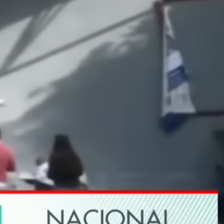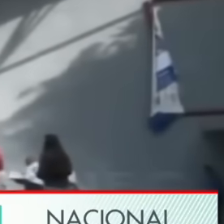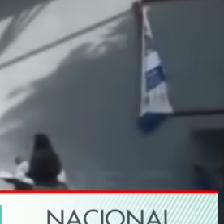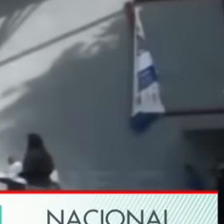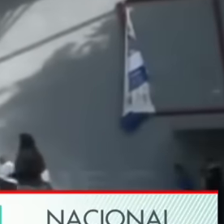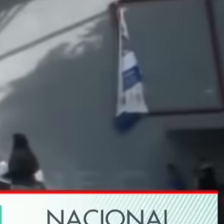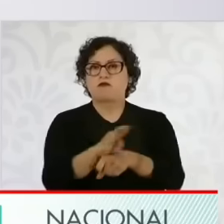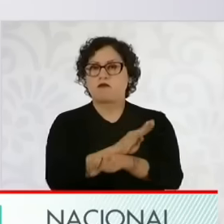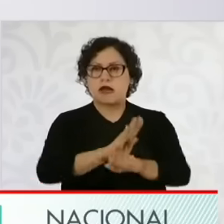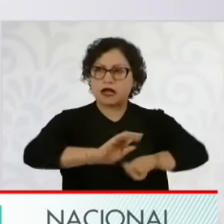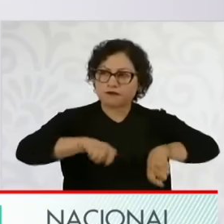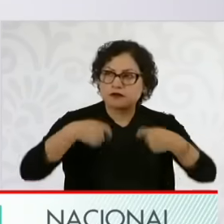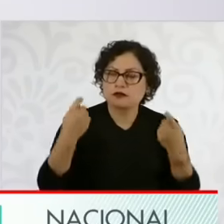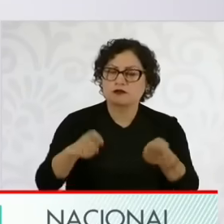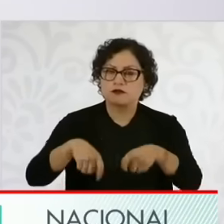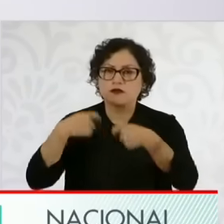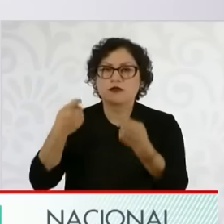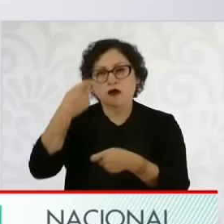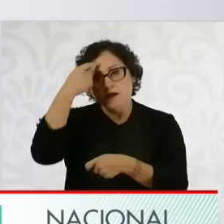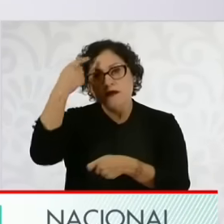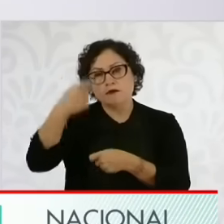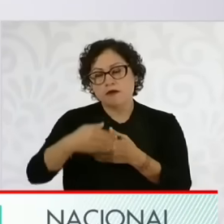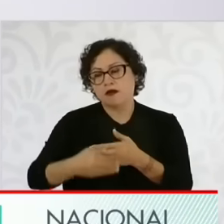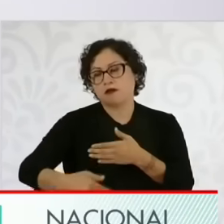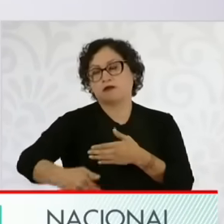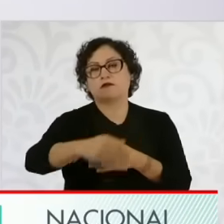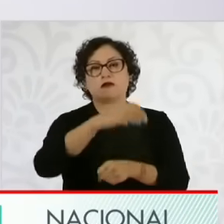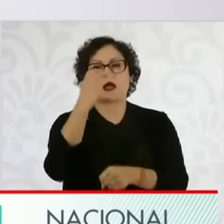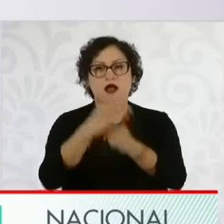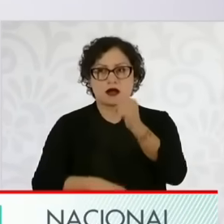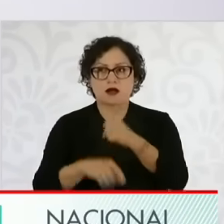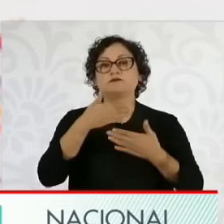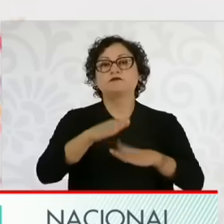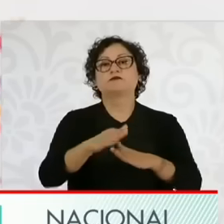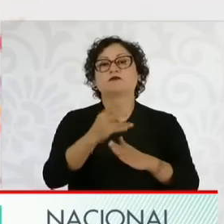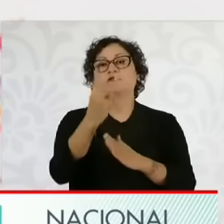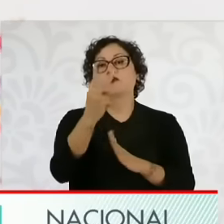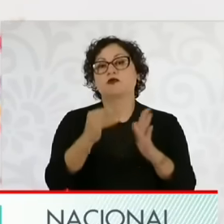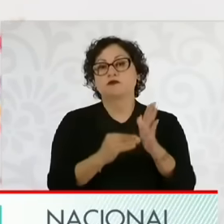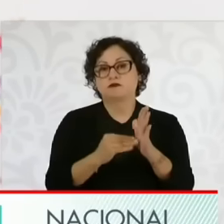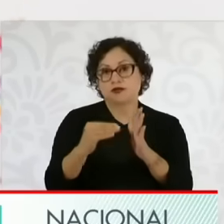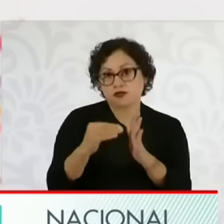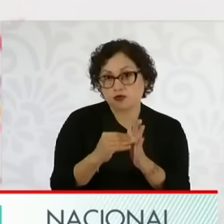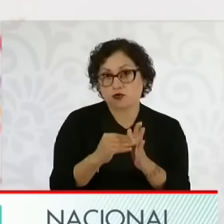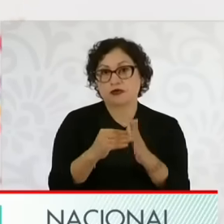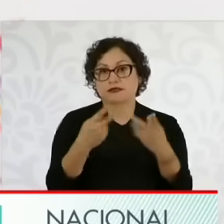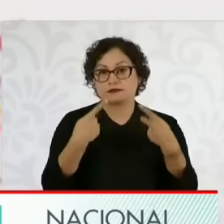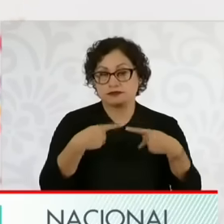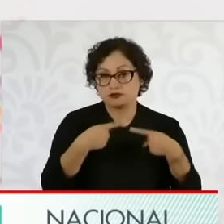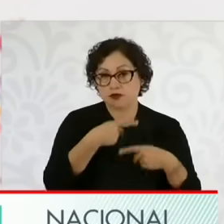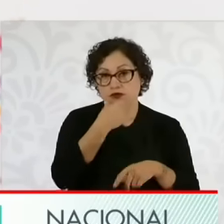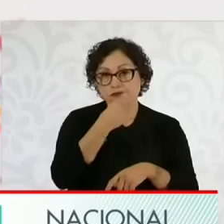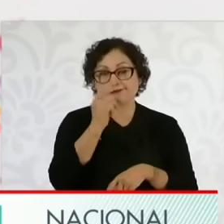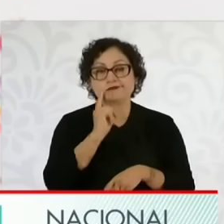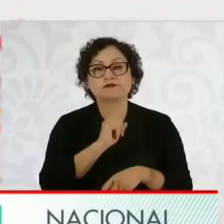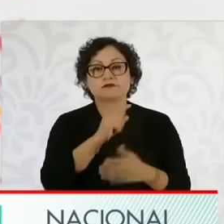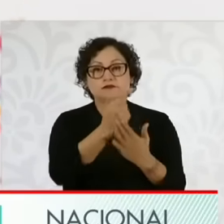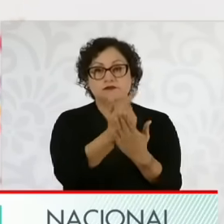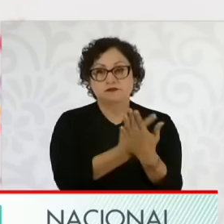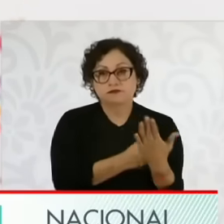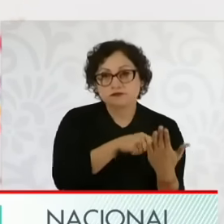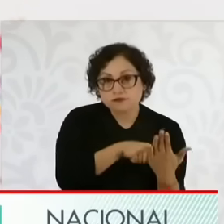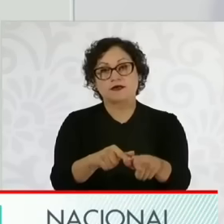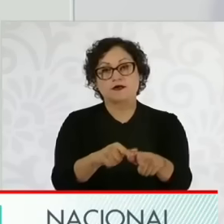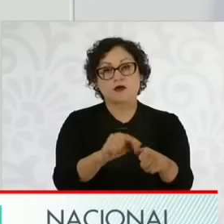y es que el titular precisamente de esta dependencia Octavio Romero explicó que al menos 2 millones entrarán en el esquema de veces